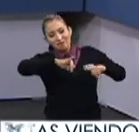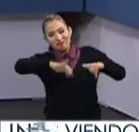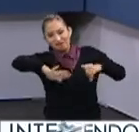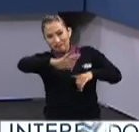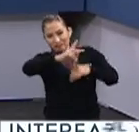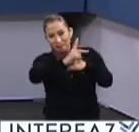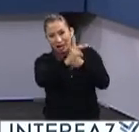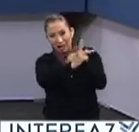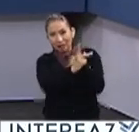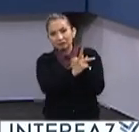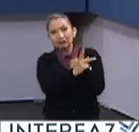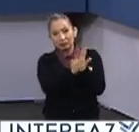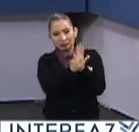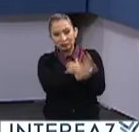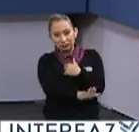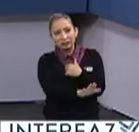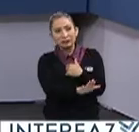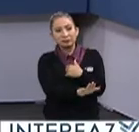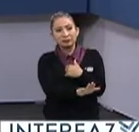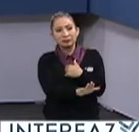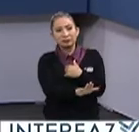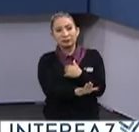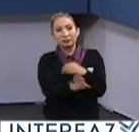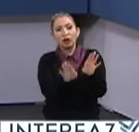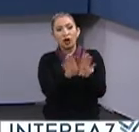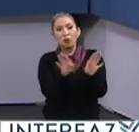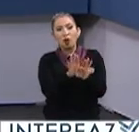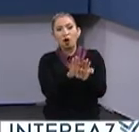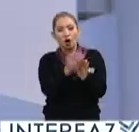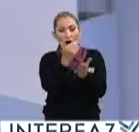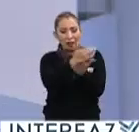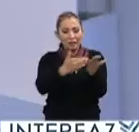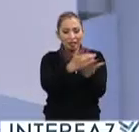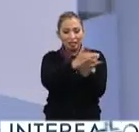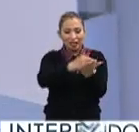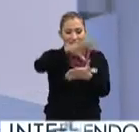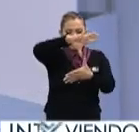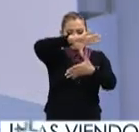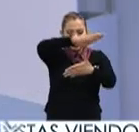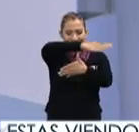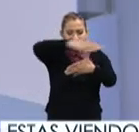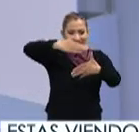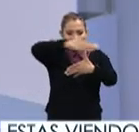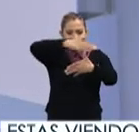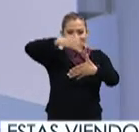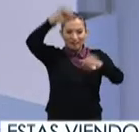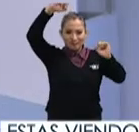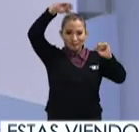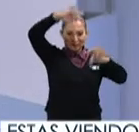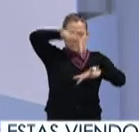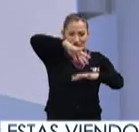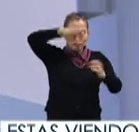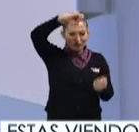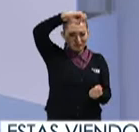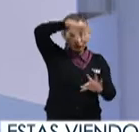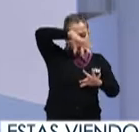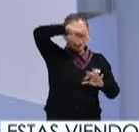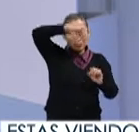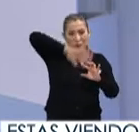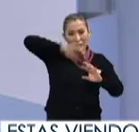tiene esta ciudad de estar pues, prácticamente a la mitad del continente americano en